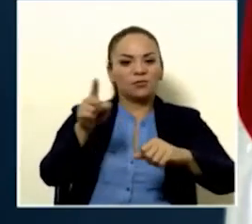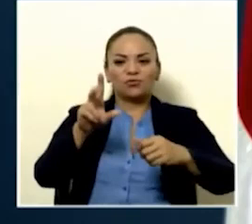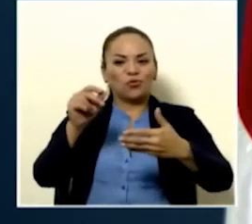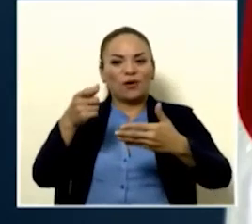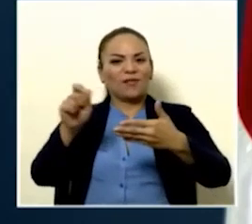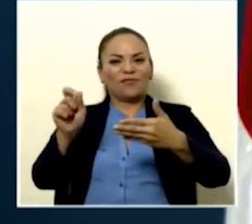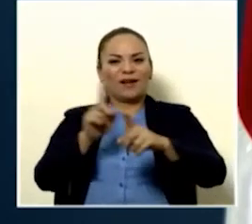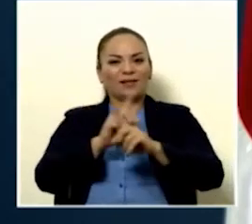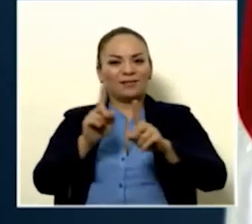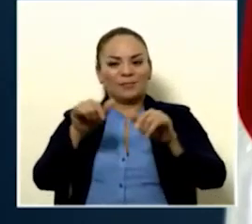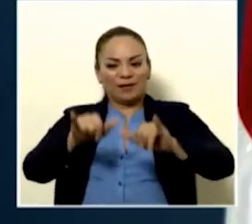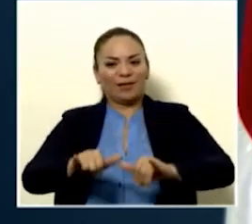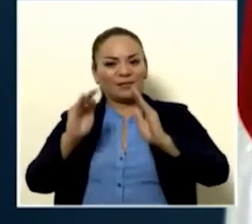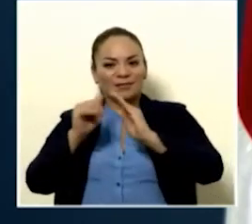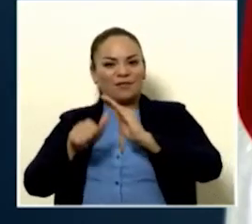califican.